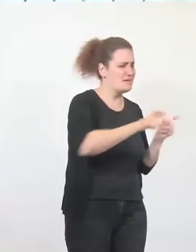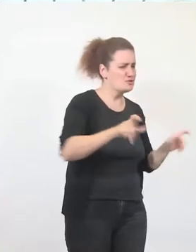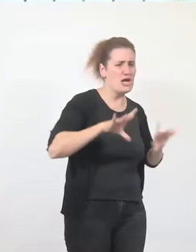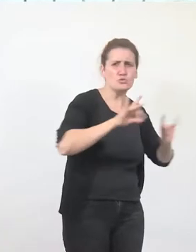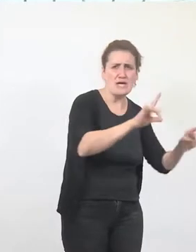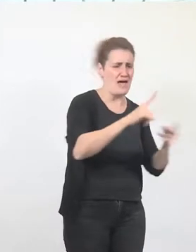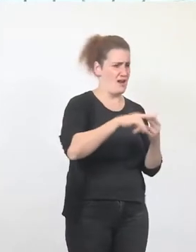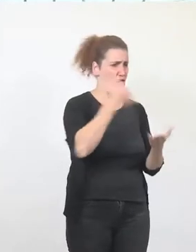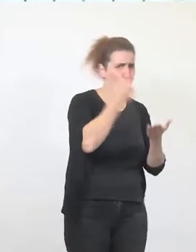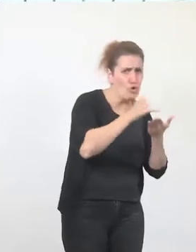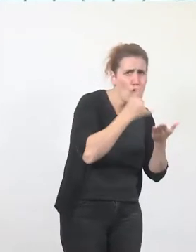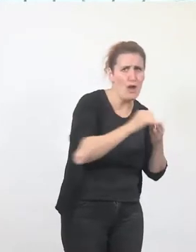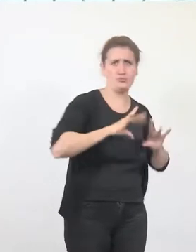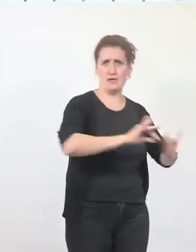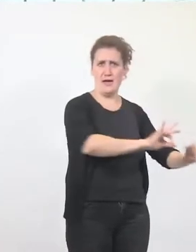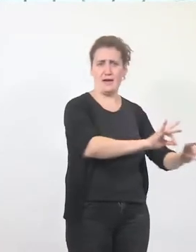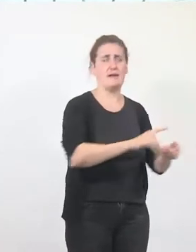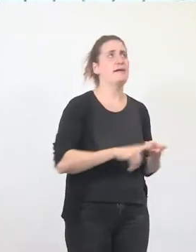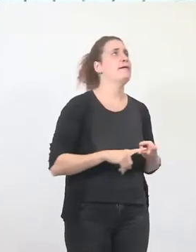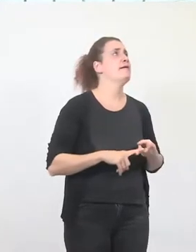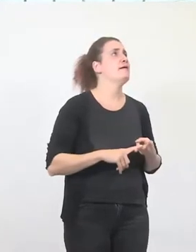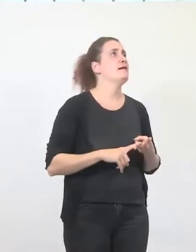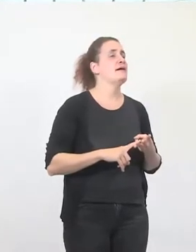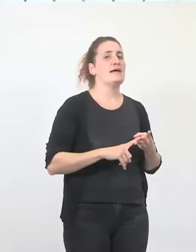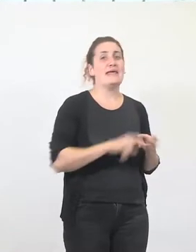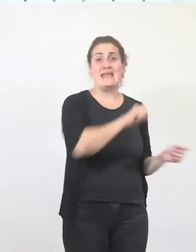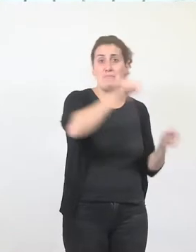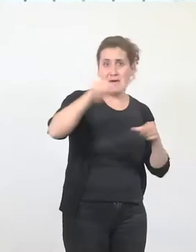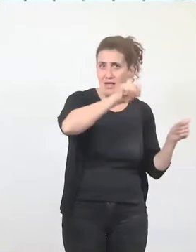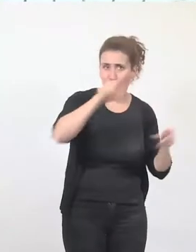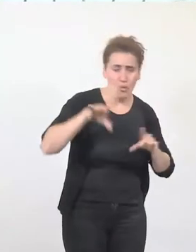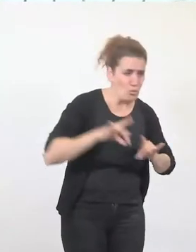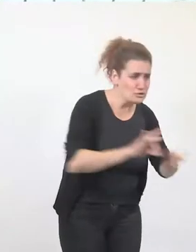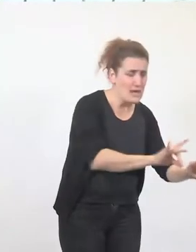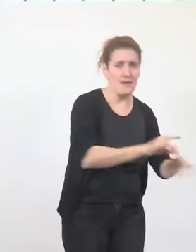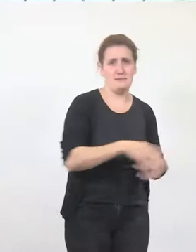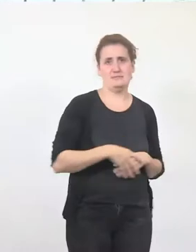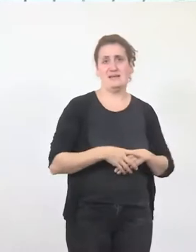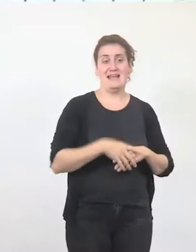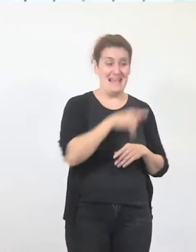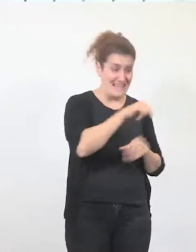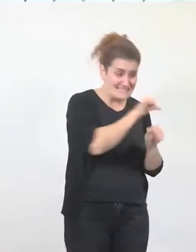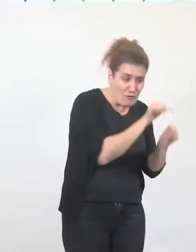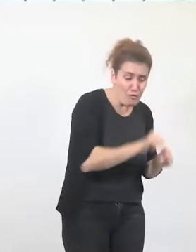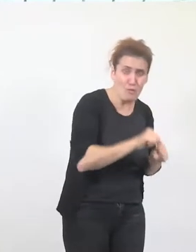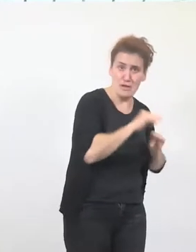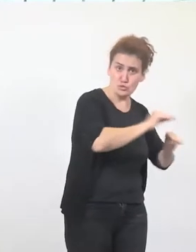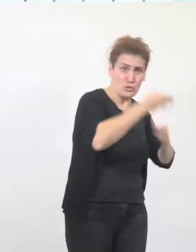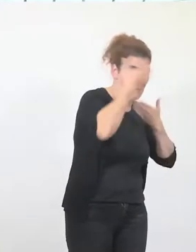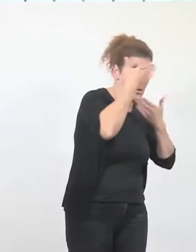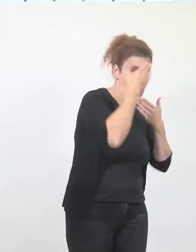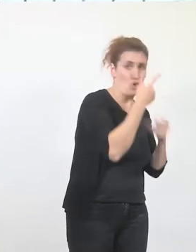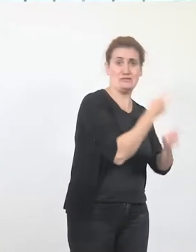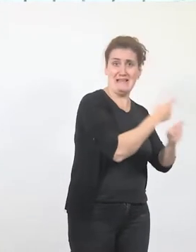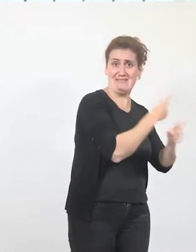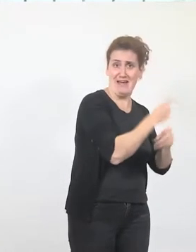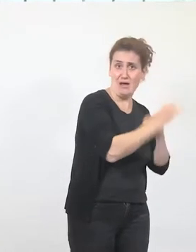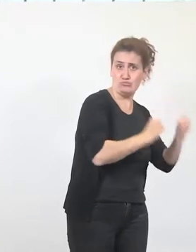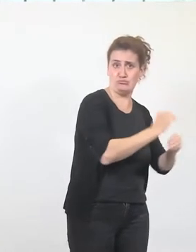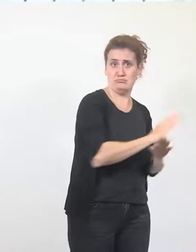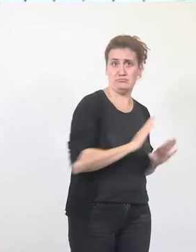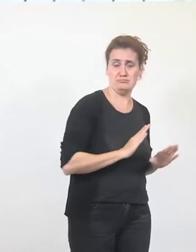va a utilizar droga, siempre va a utilizar la inmigración, y esa es la forma de chantaje que Marruecos